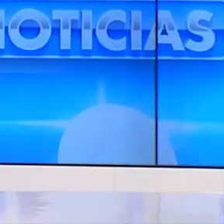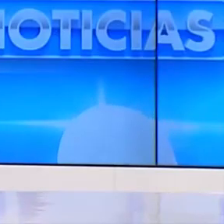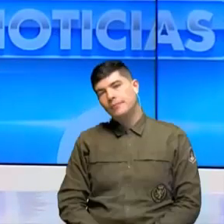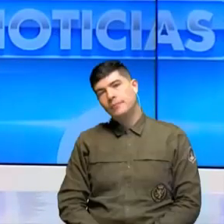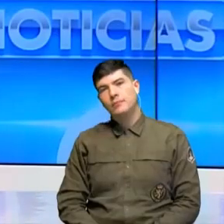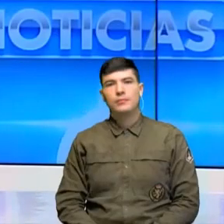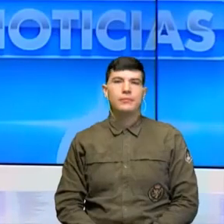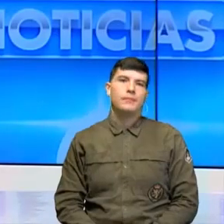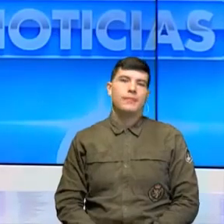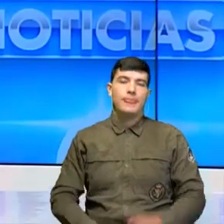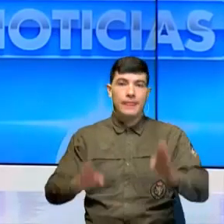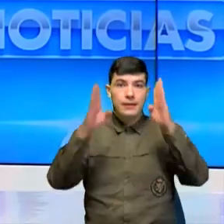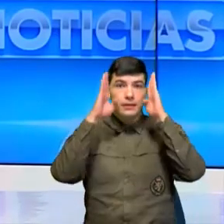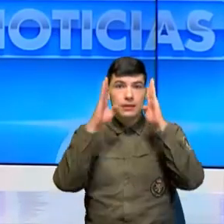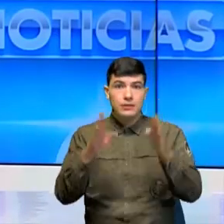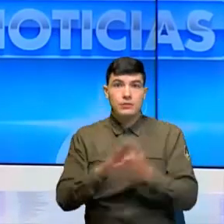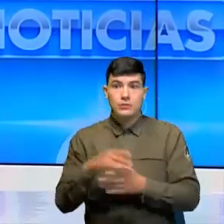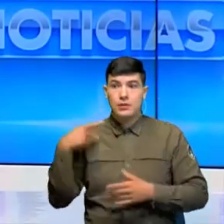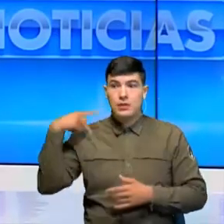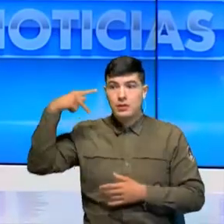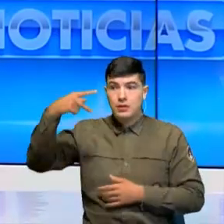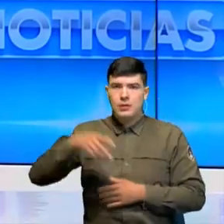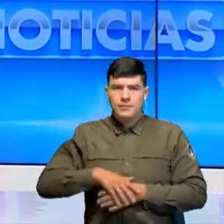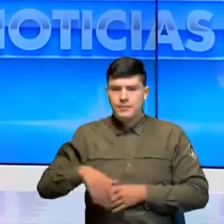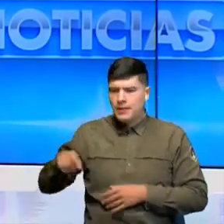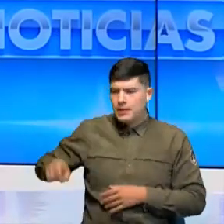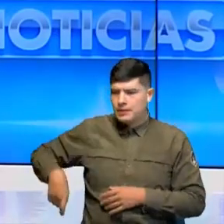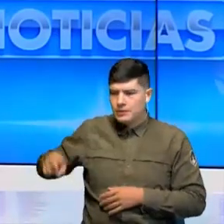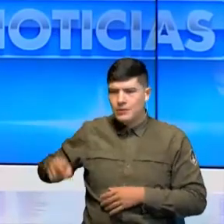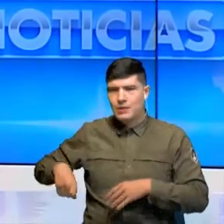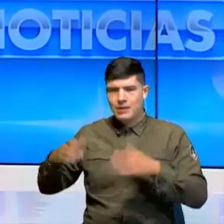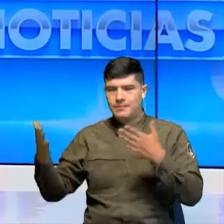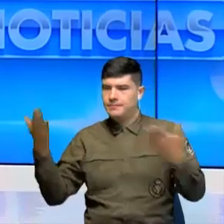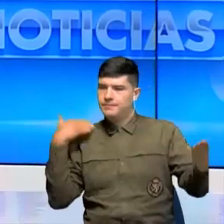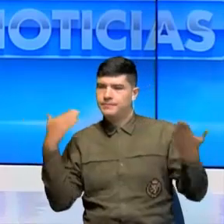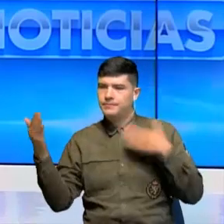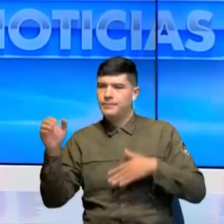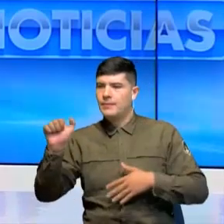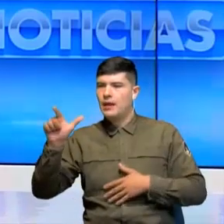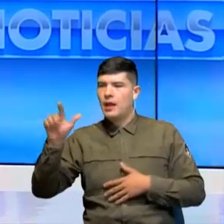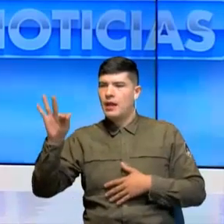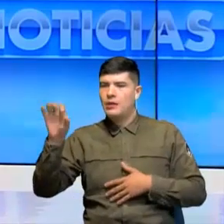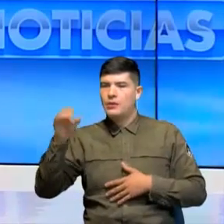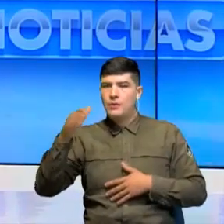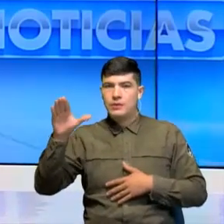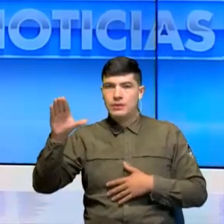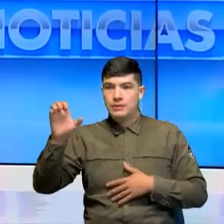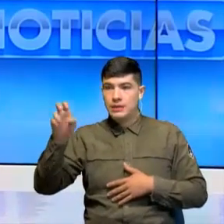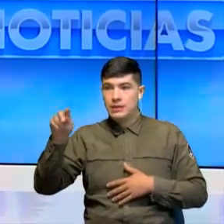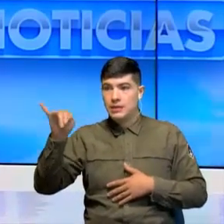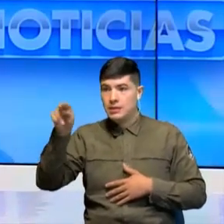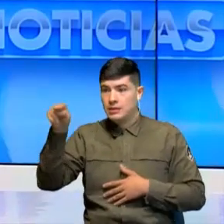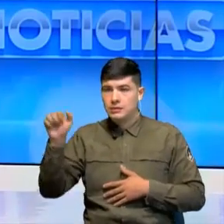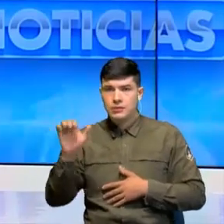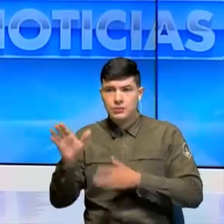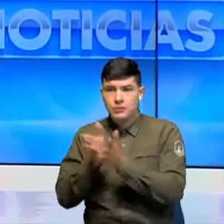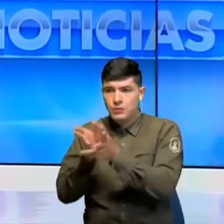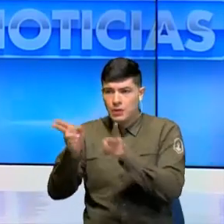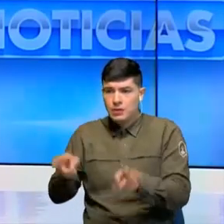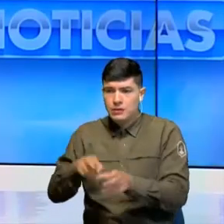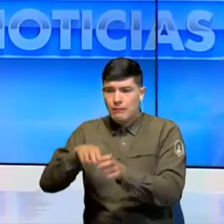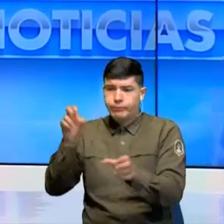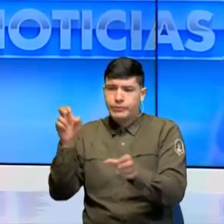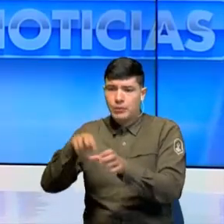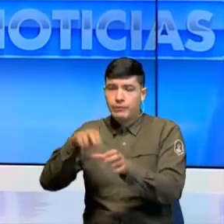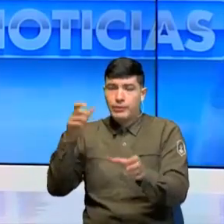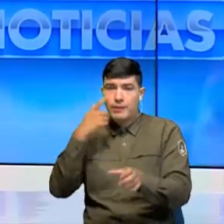Mucha atención a la siguiente historia. La escuela de la vereda Alto Semisa del municipio de Puente Nacional se está quedando sin alumnos. Los padres de familia se